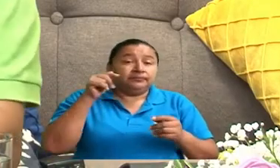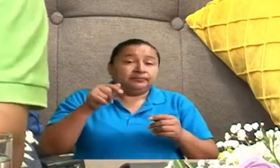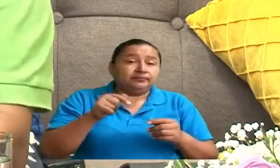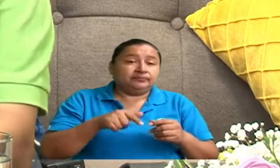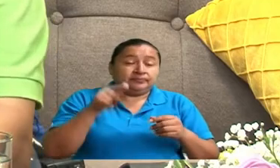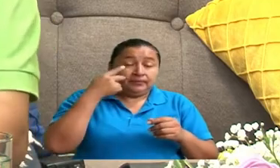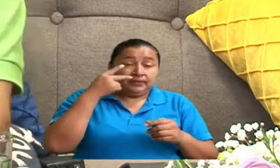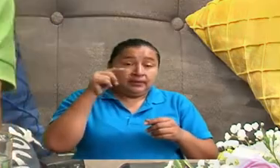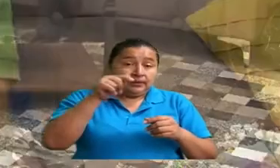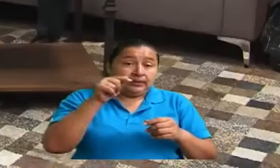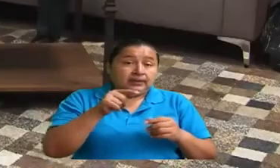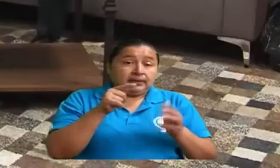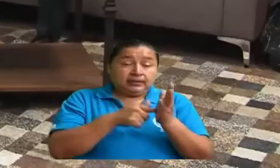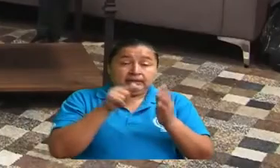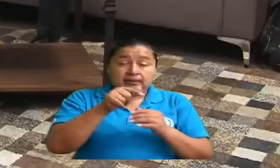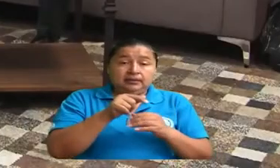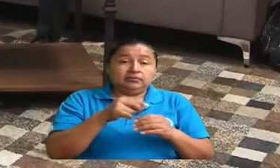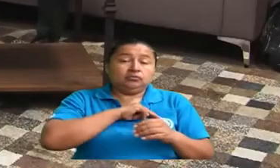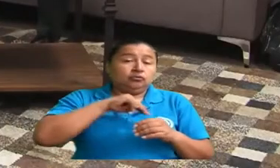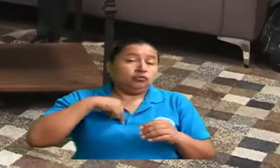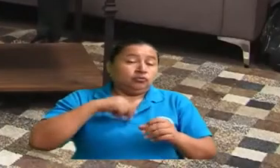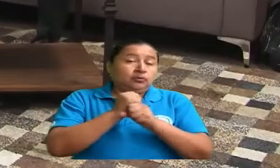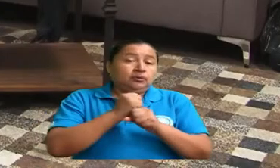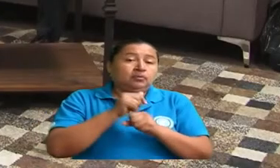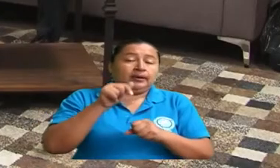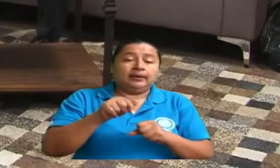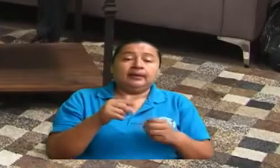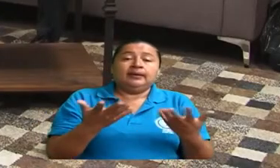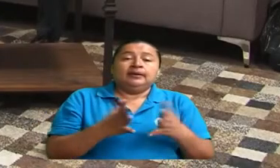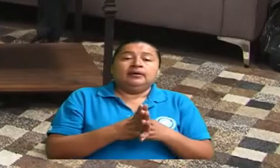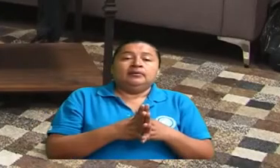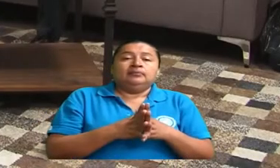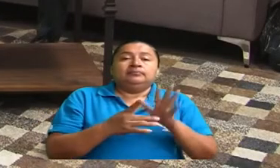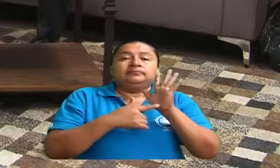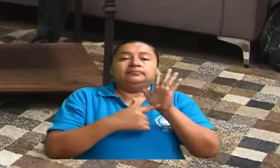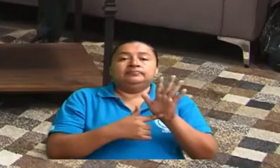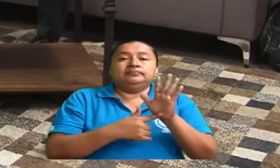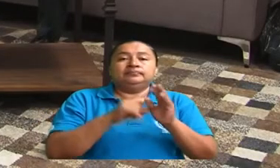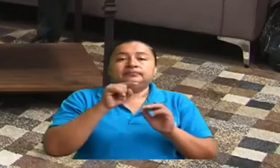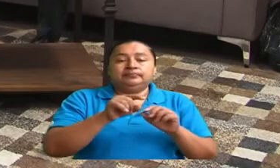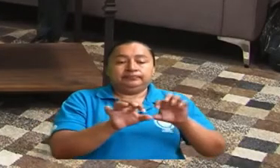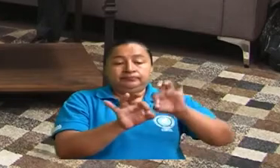mira bien. Por ejemplo, nosotros estamos aquí, vamos a presentarles